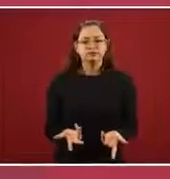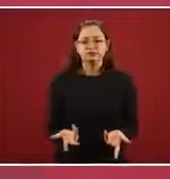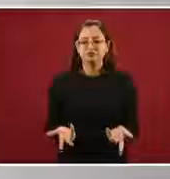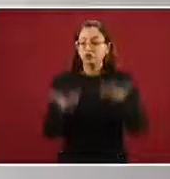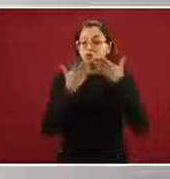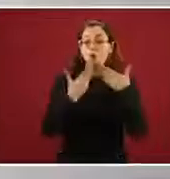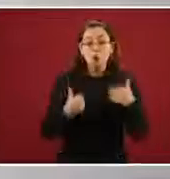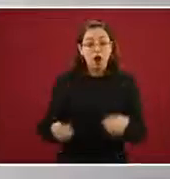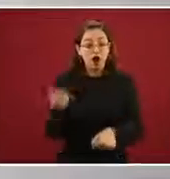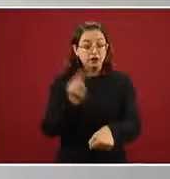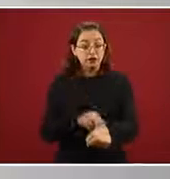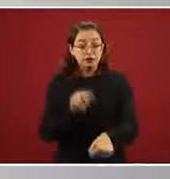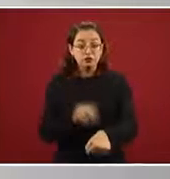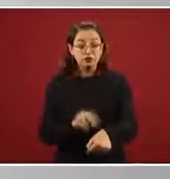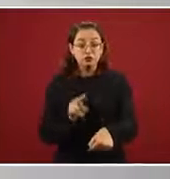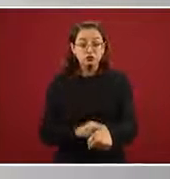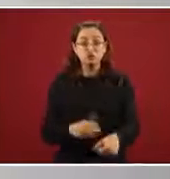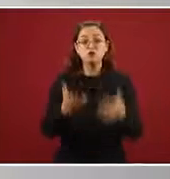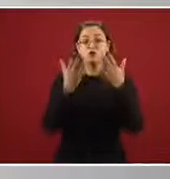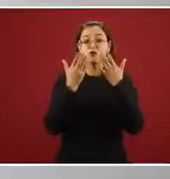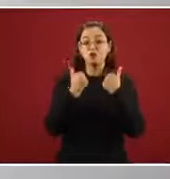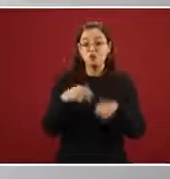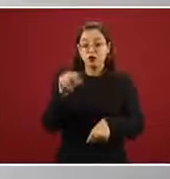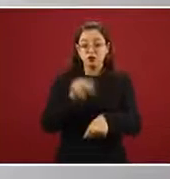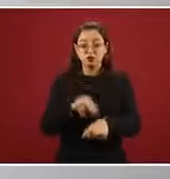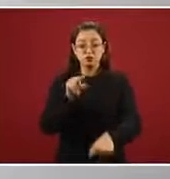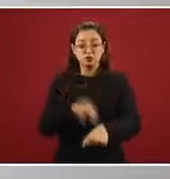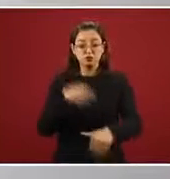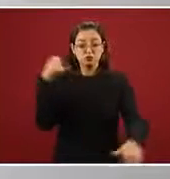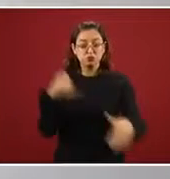sin médicos, sin especialistas,